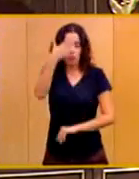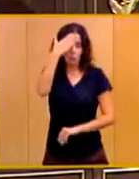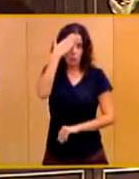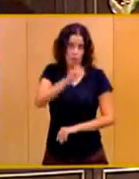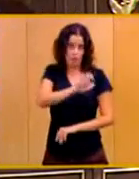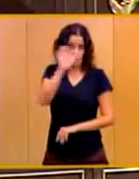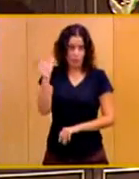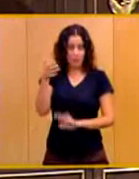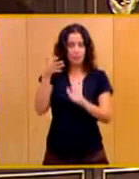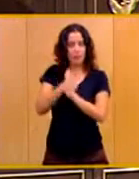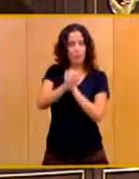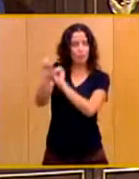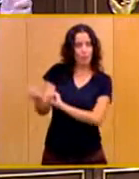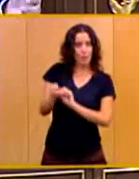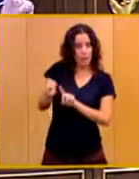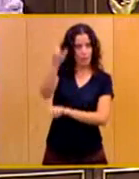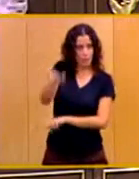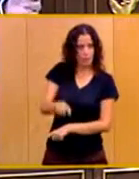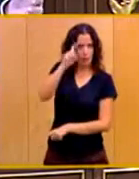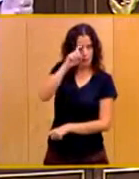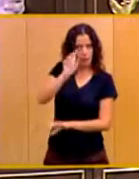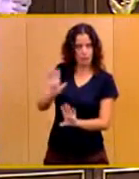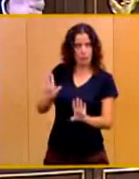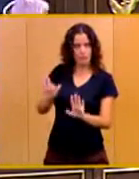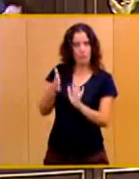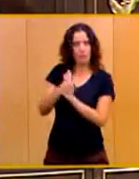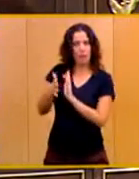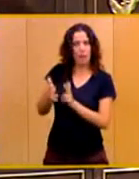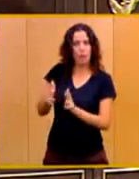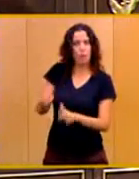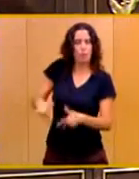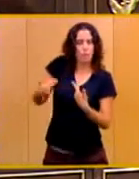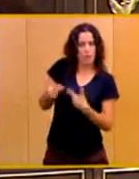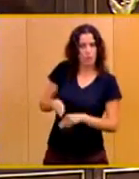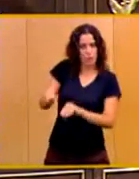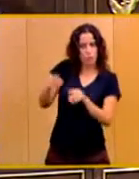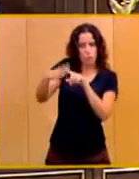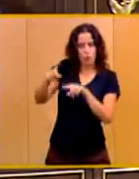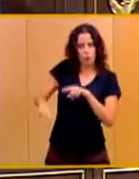del señor Rodríguez Zapatero, nos libera de sus peores arbitrariedades.